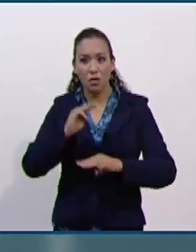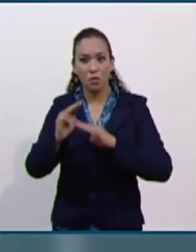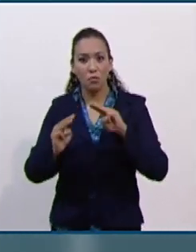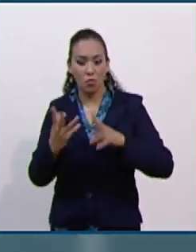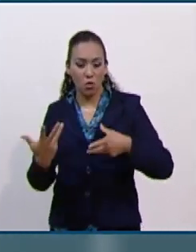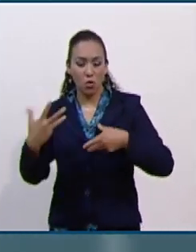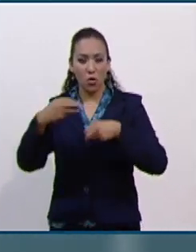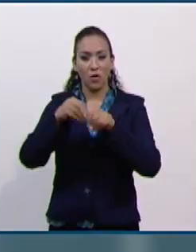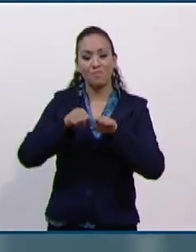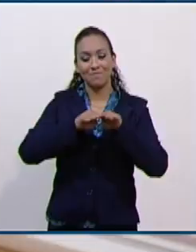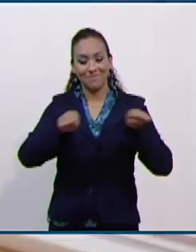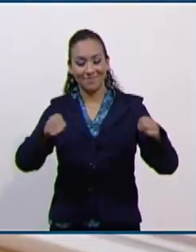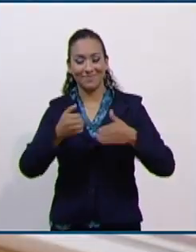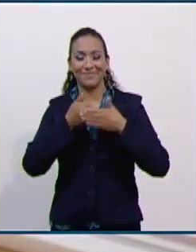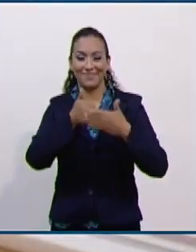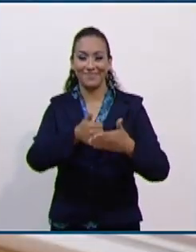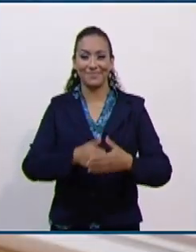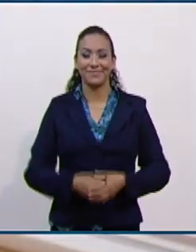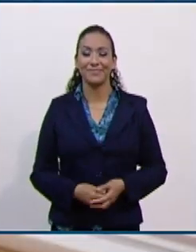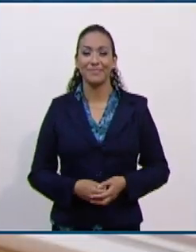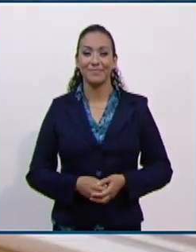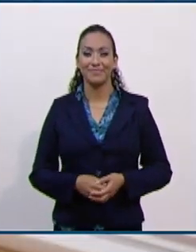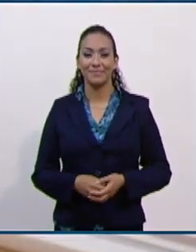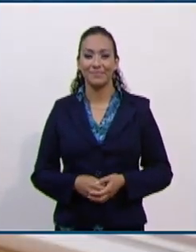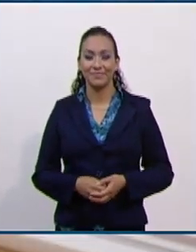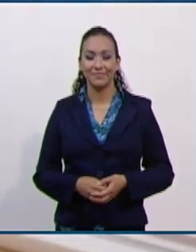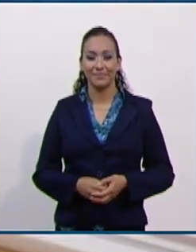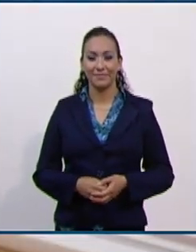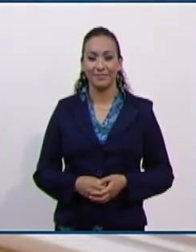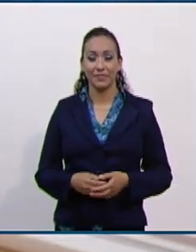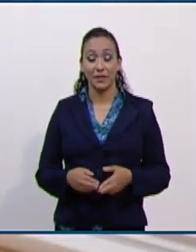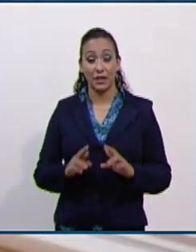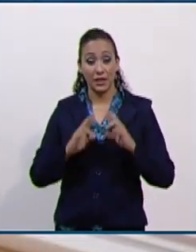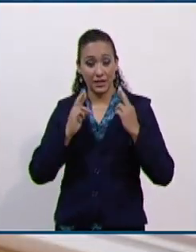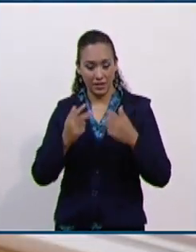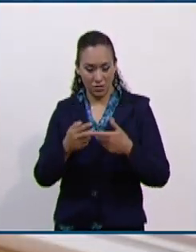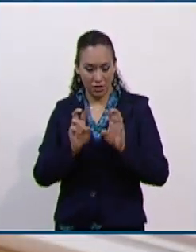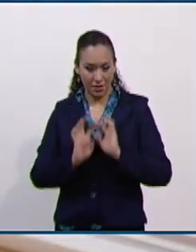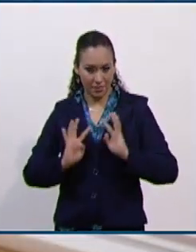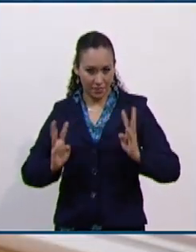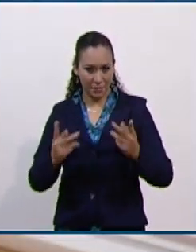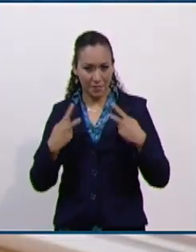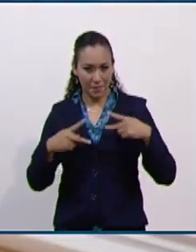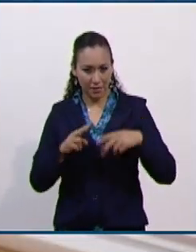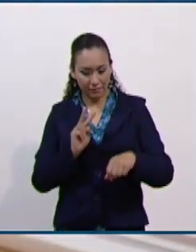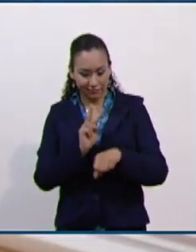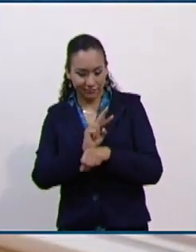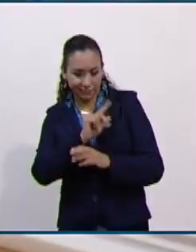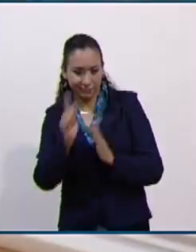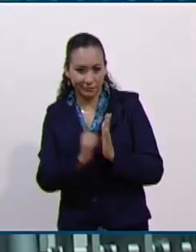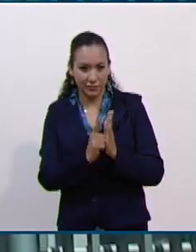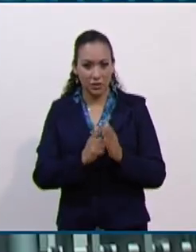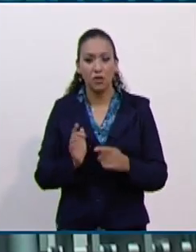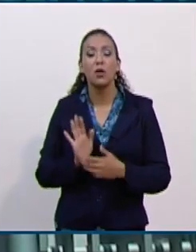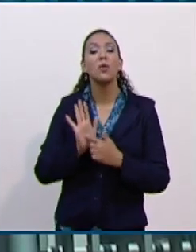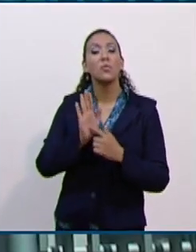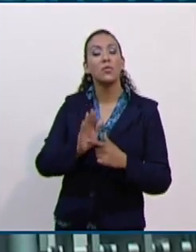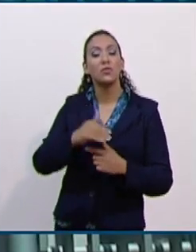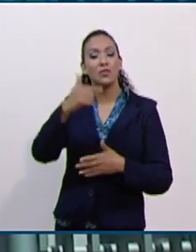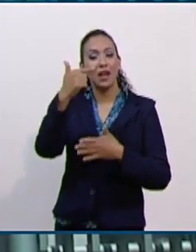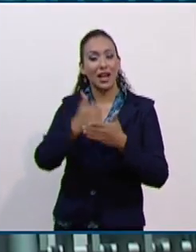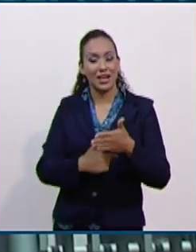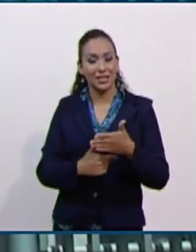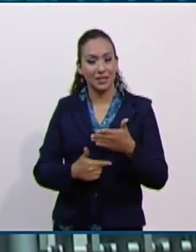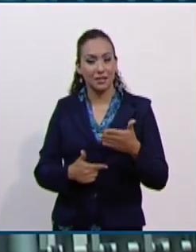inclusión e igualdad. Y el Consejo de la Judicatura Federal publicó las listas de los vencedores de 2 concursos de